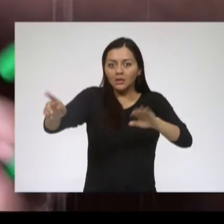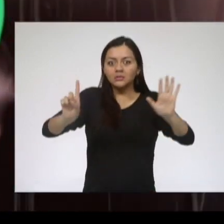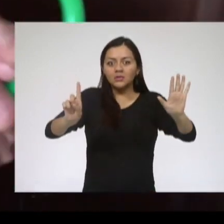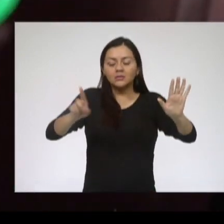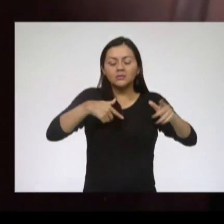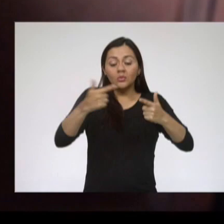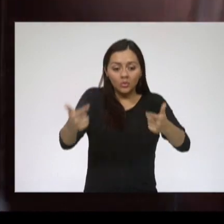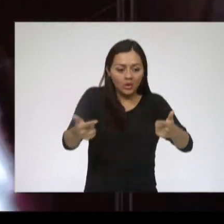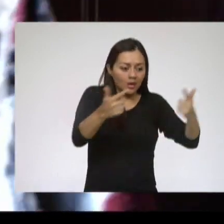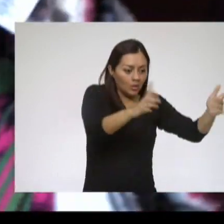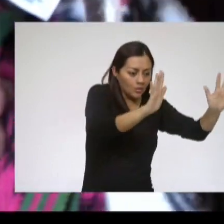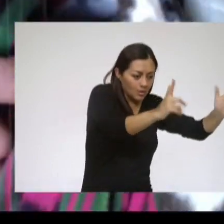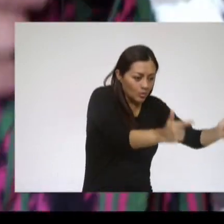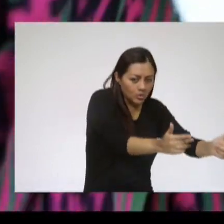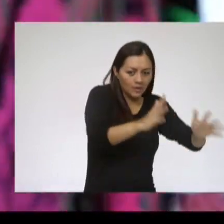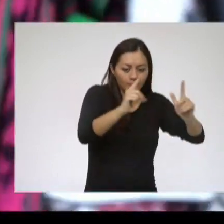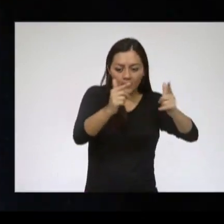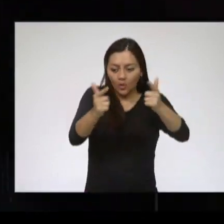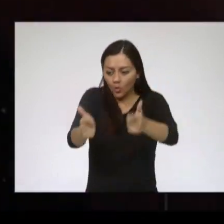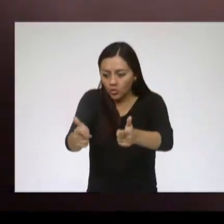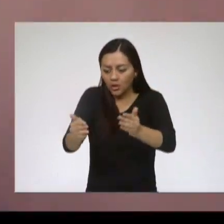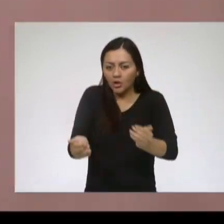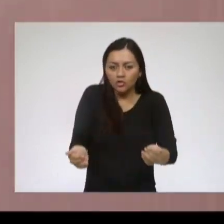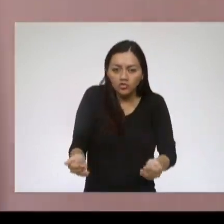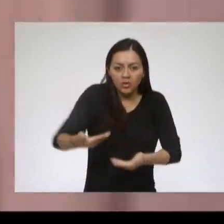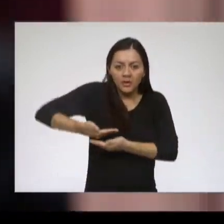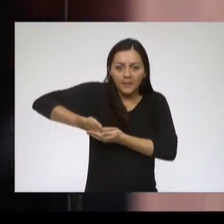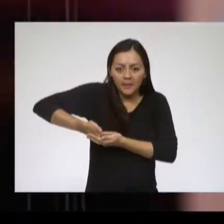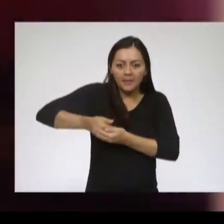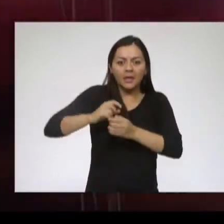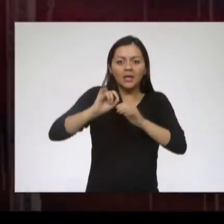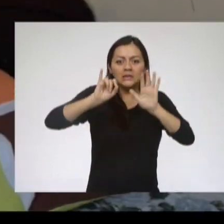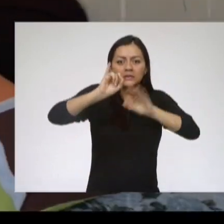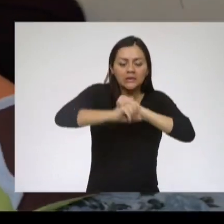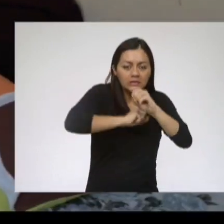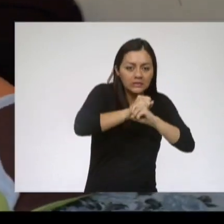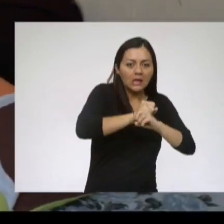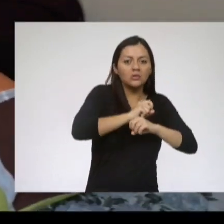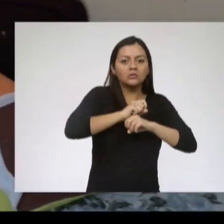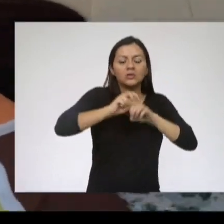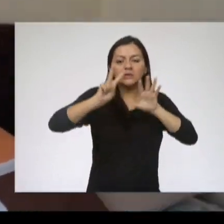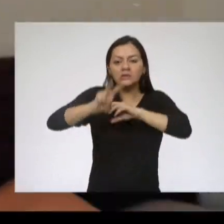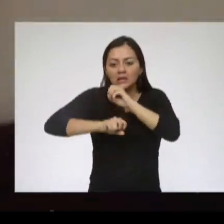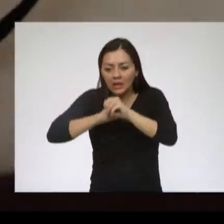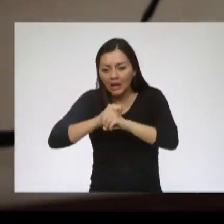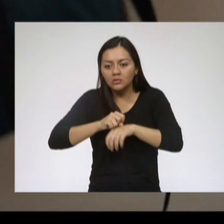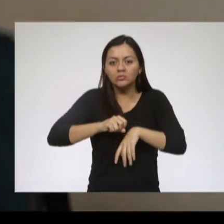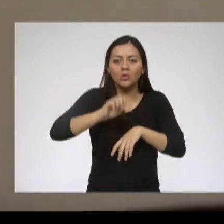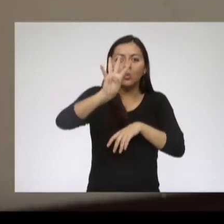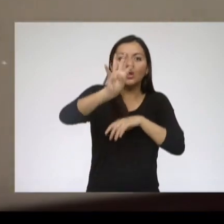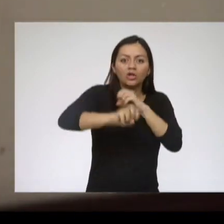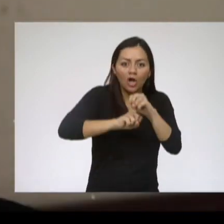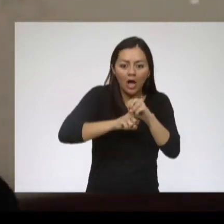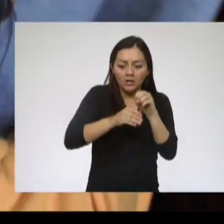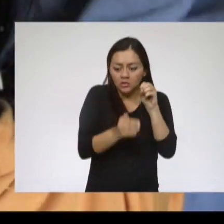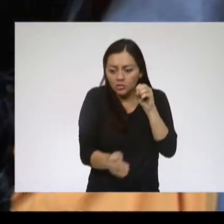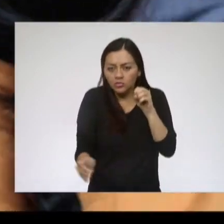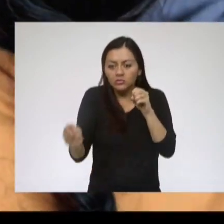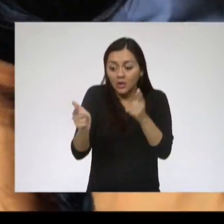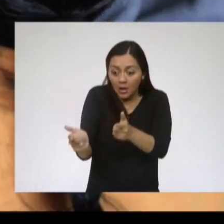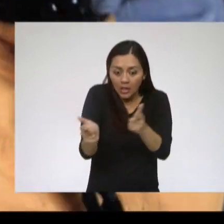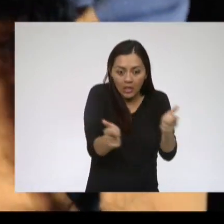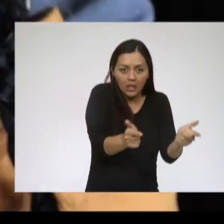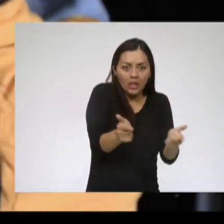Y los le he criado desde pequeñitos, otros de 6 años, otros de 7, otros de 4 años, así se me